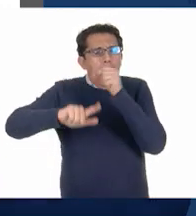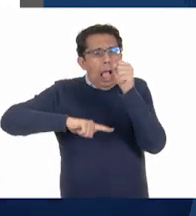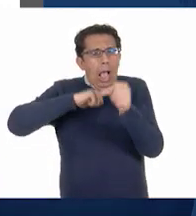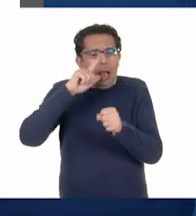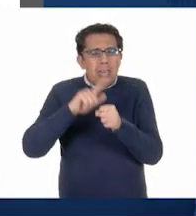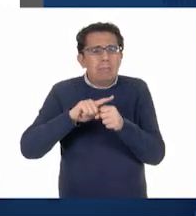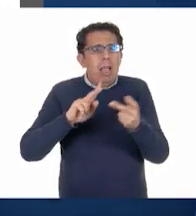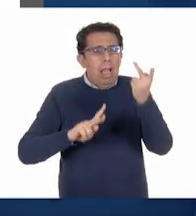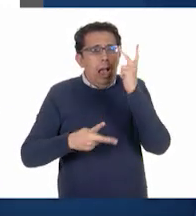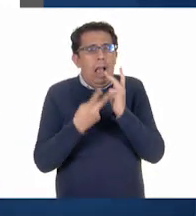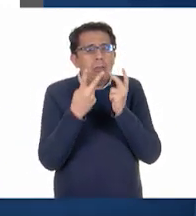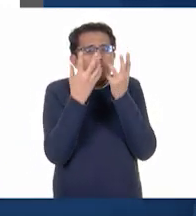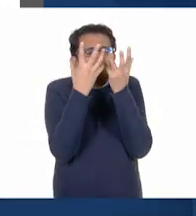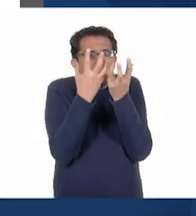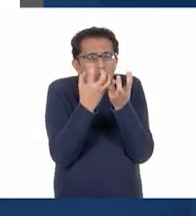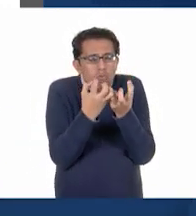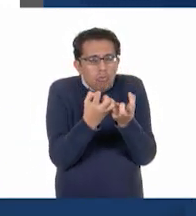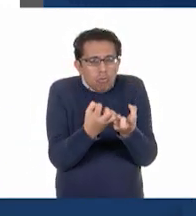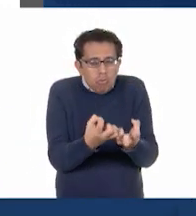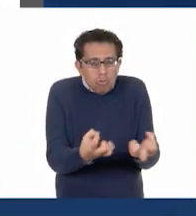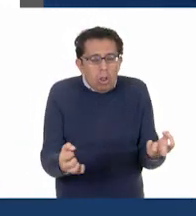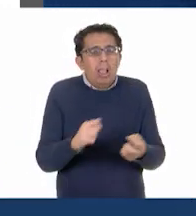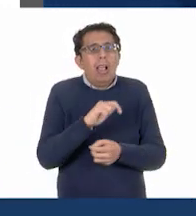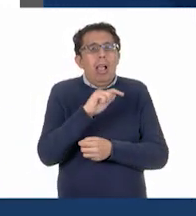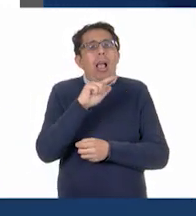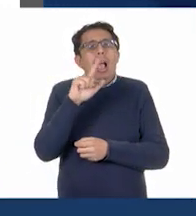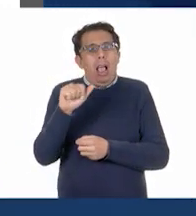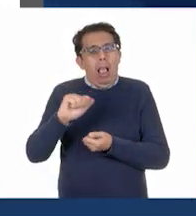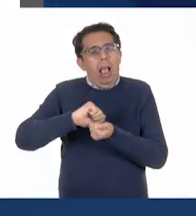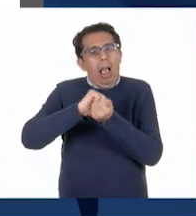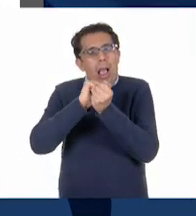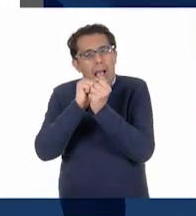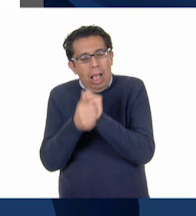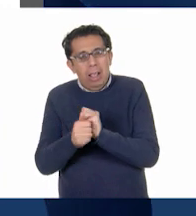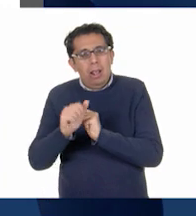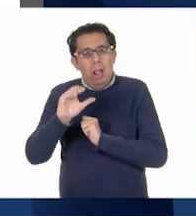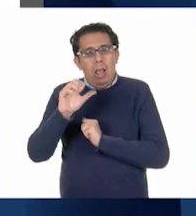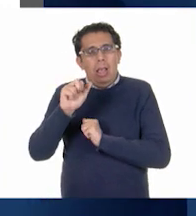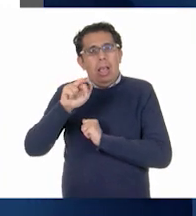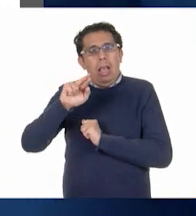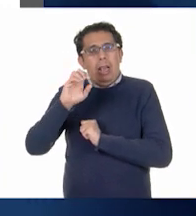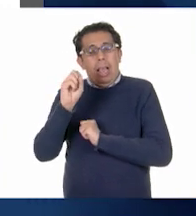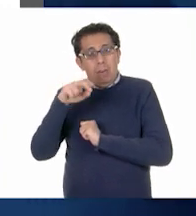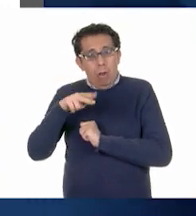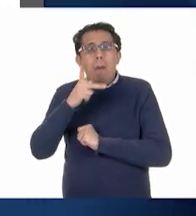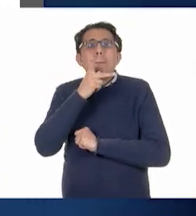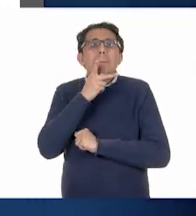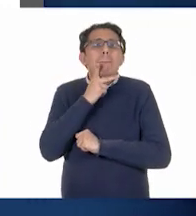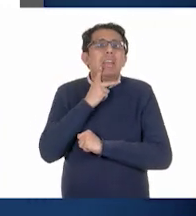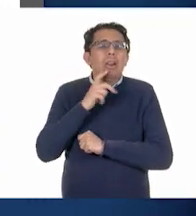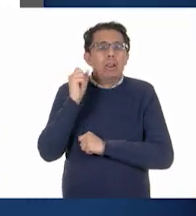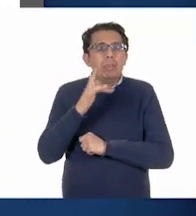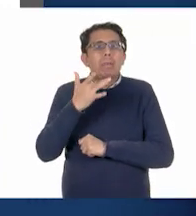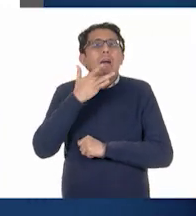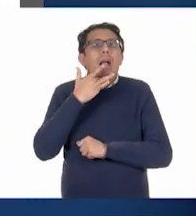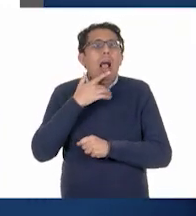hace millones de años. Con el tiempo se convirtieron en carbón, petróleo y gas natural.